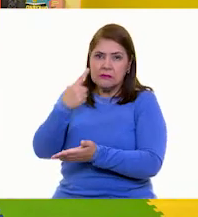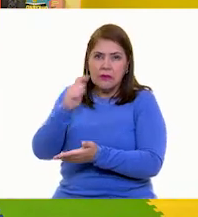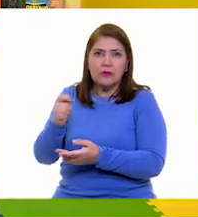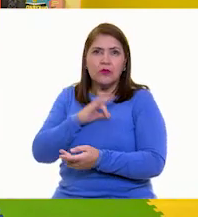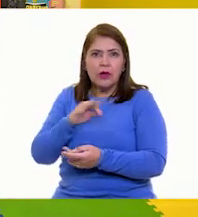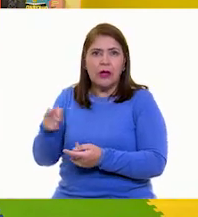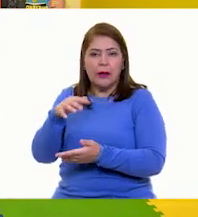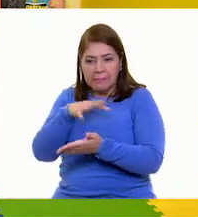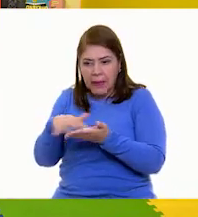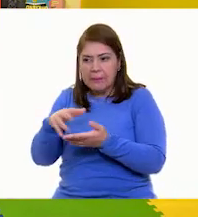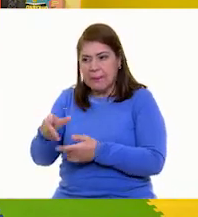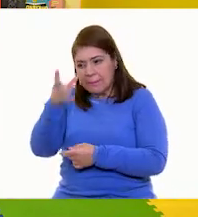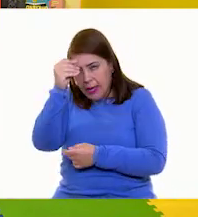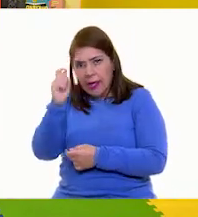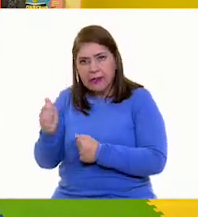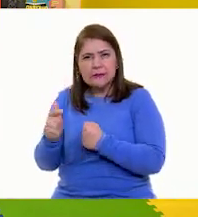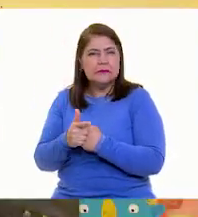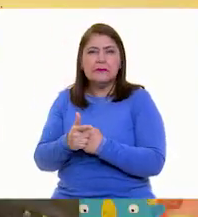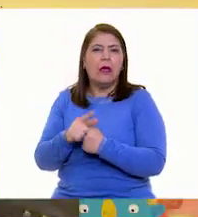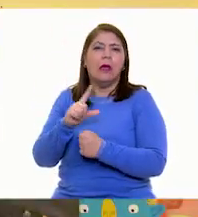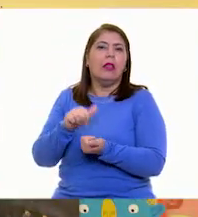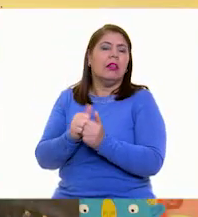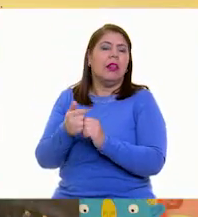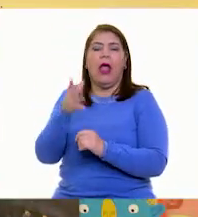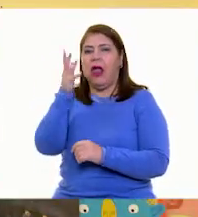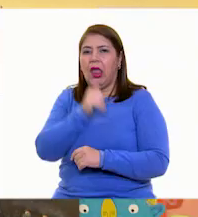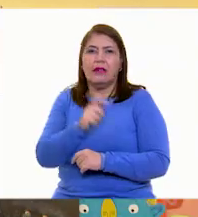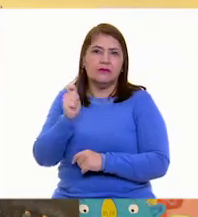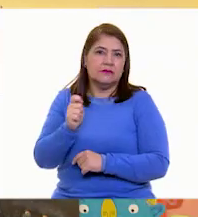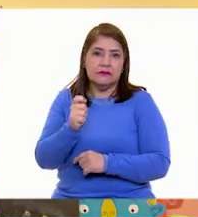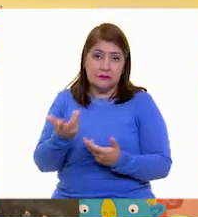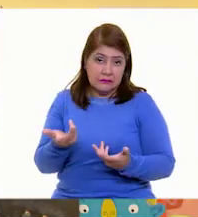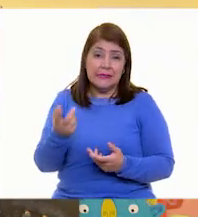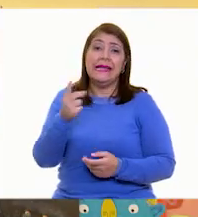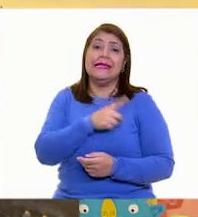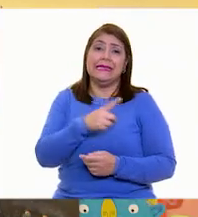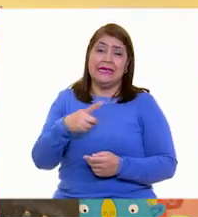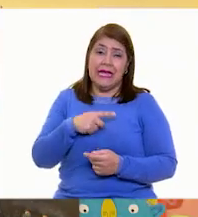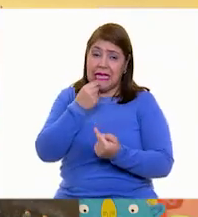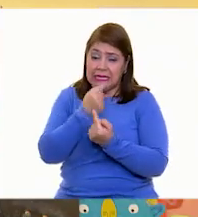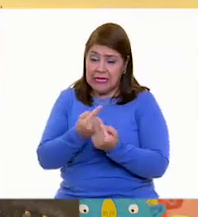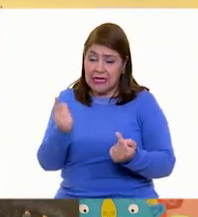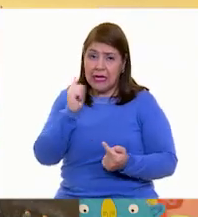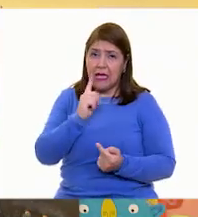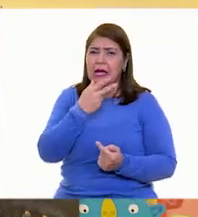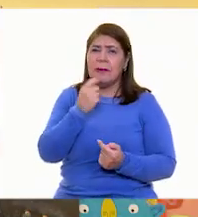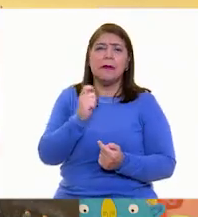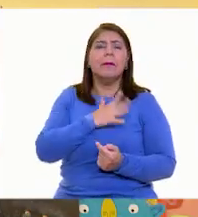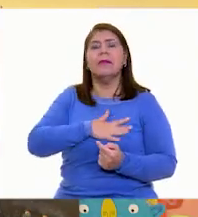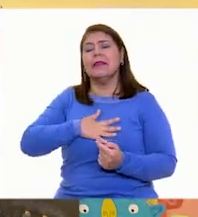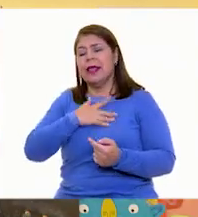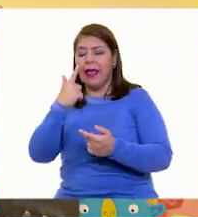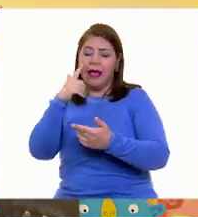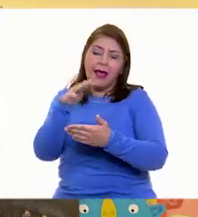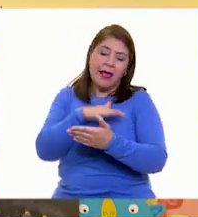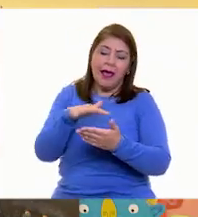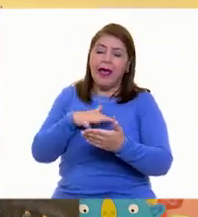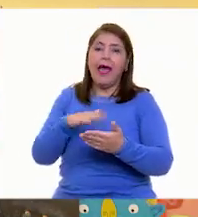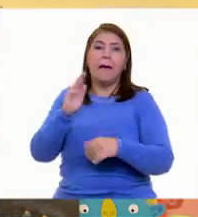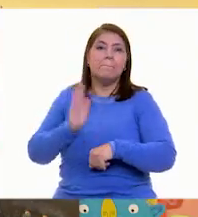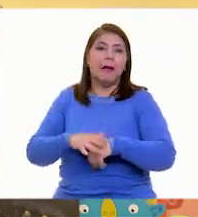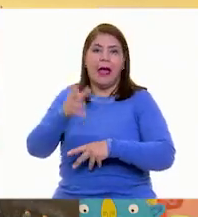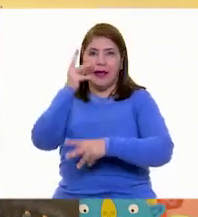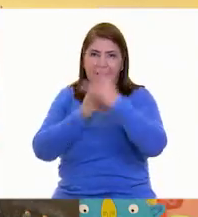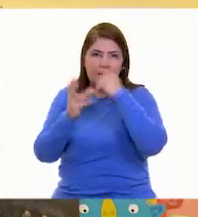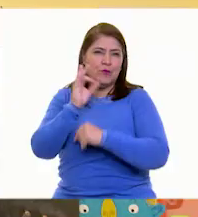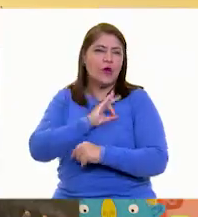un contenido específico. Las niñas y los niños van a aprender mientras juegan a la lectura. Pero